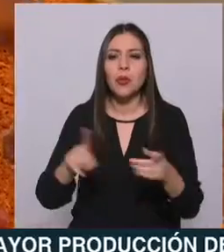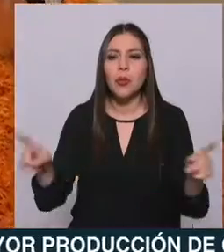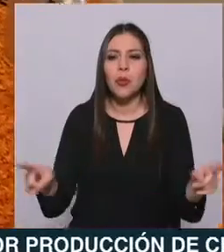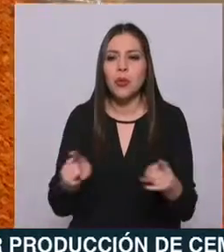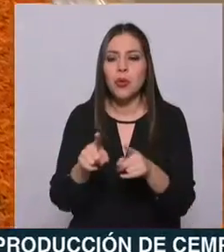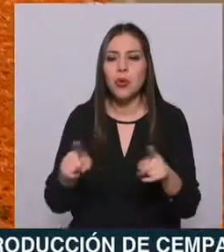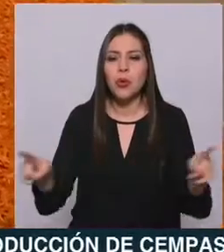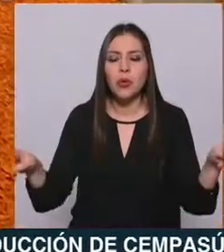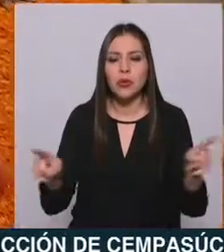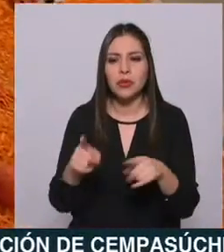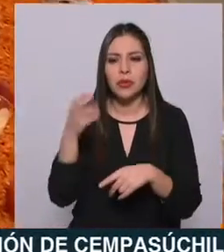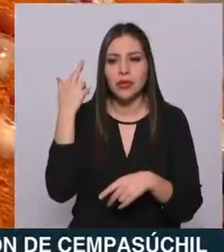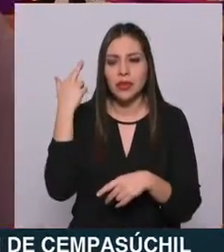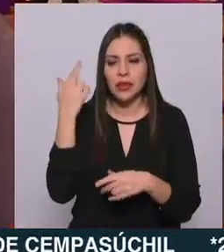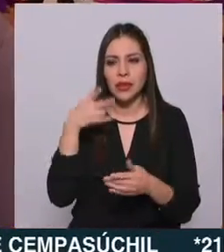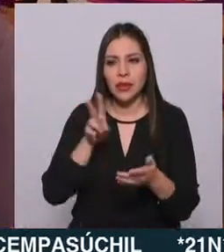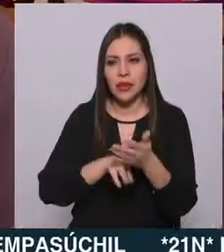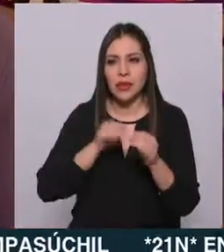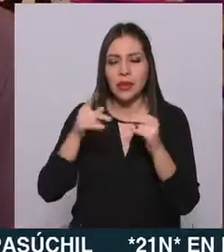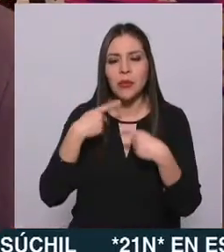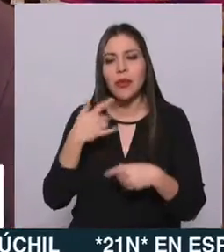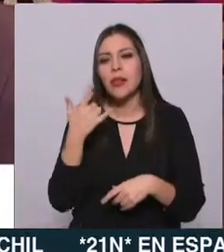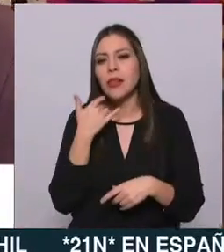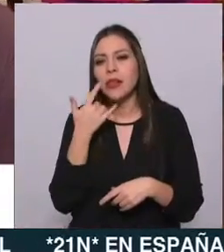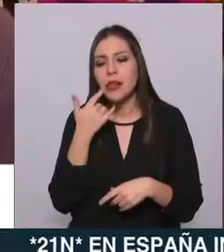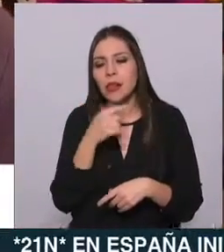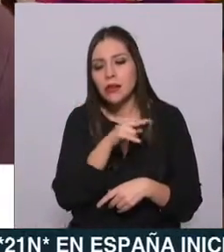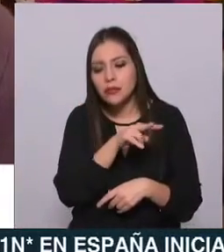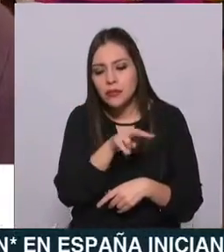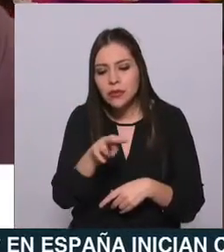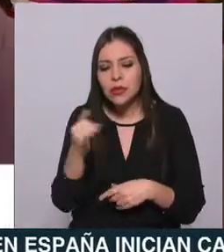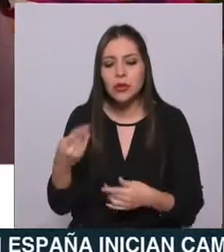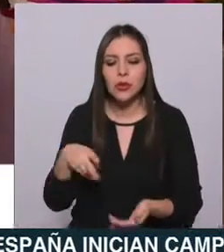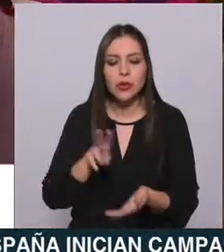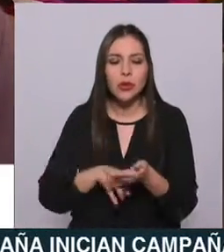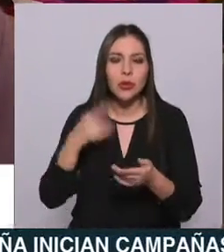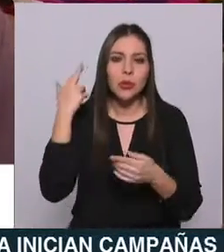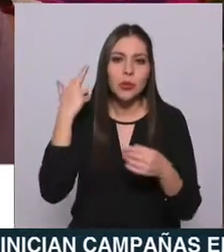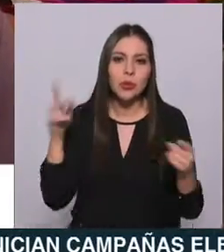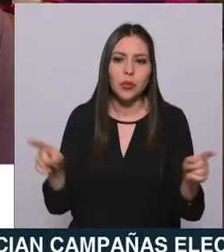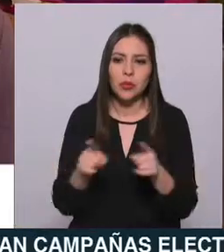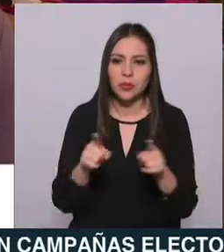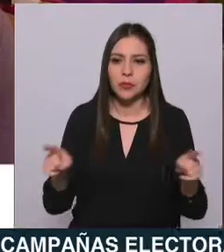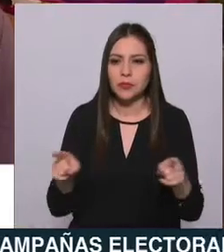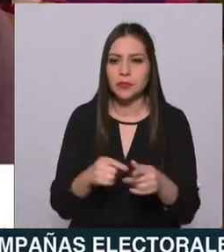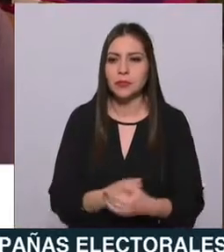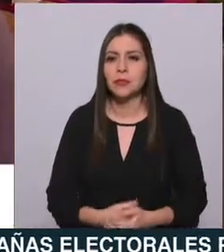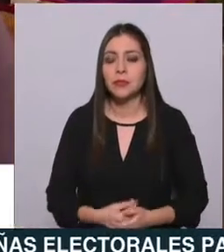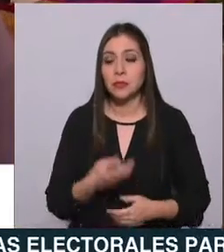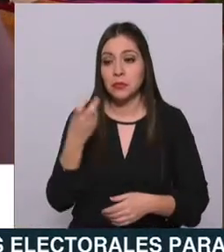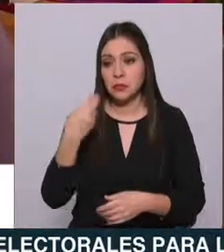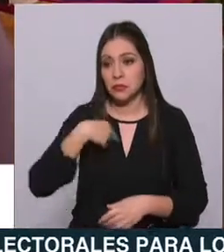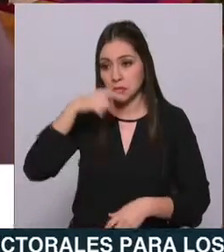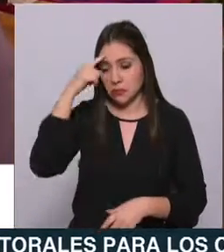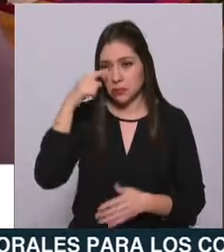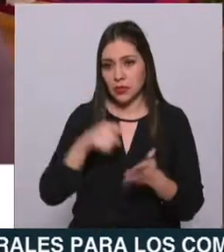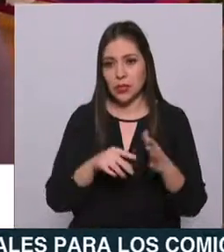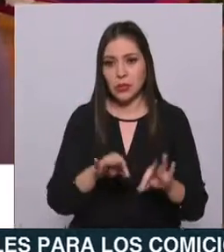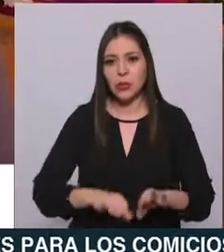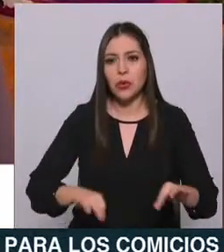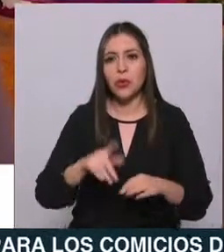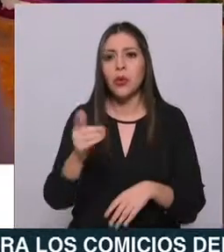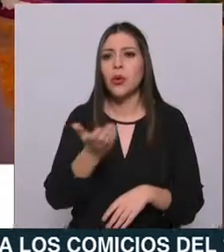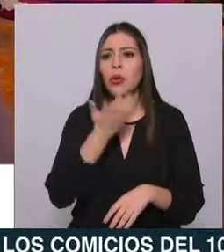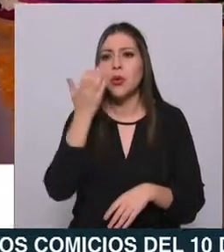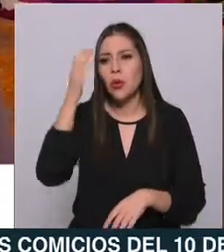amenizaban el momento. Yo creo que es fundamental para que no se pierda esta parte de nuestra cultura, ¿no? Porque siento que en los últimos años como